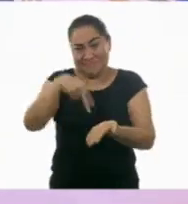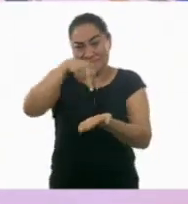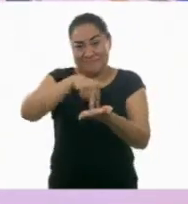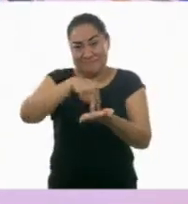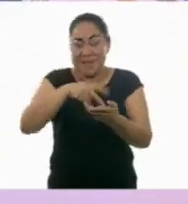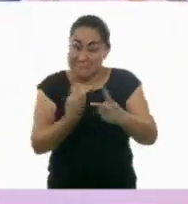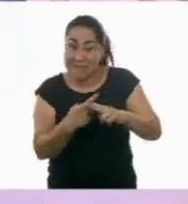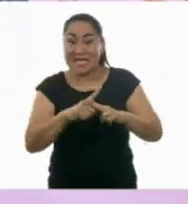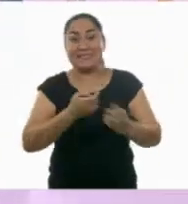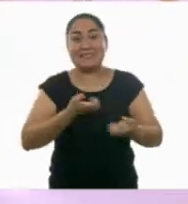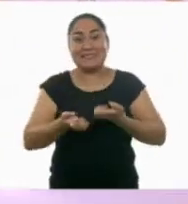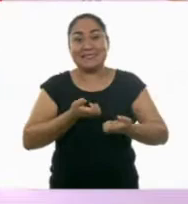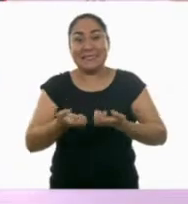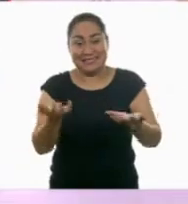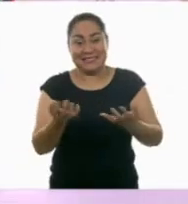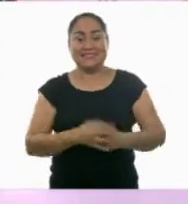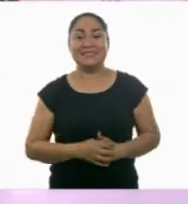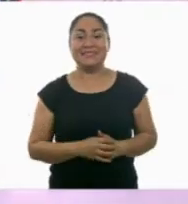a movernos.